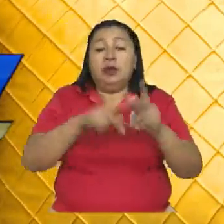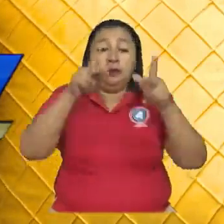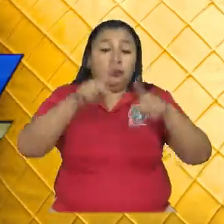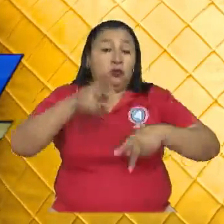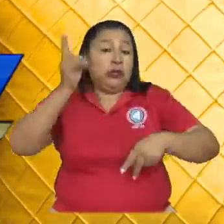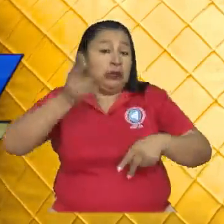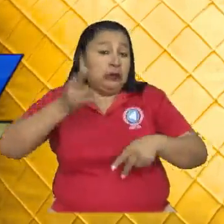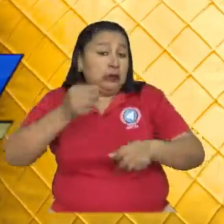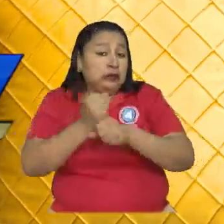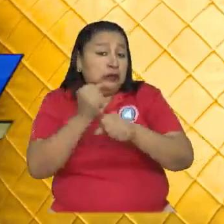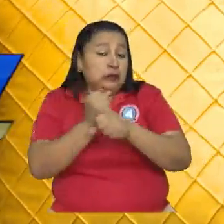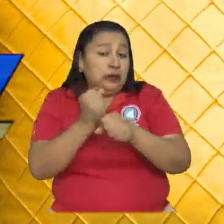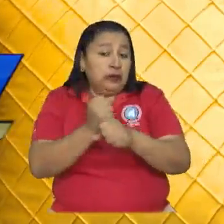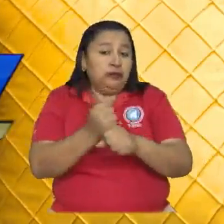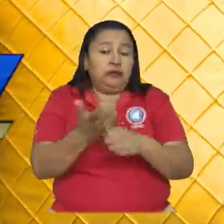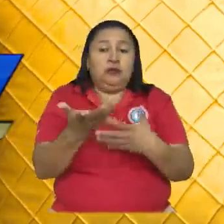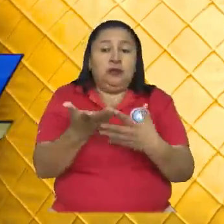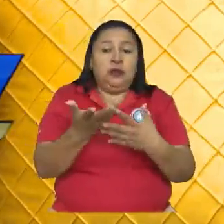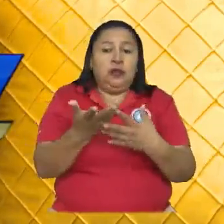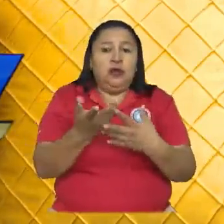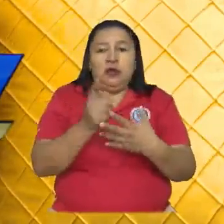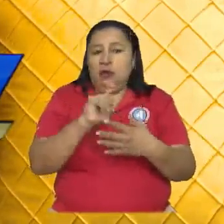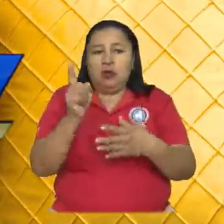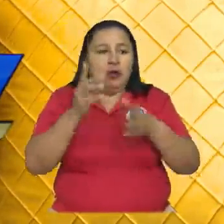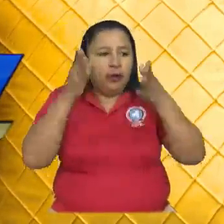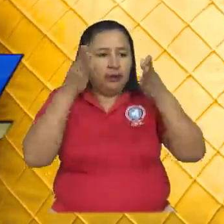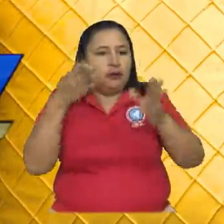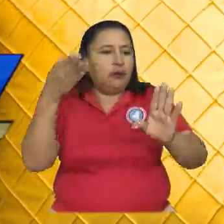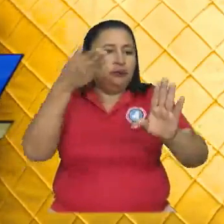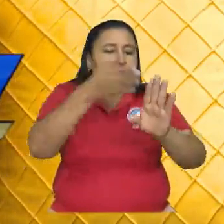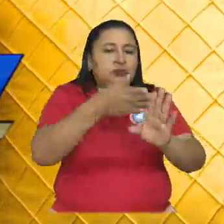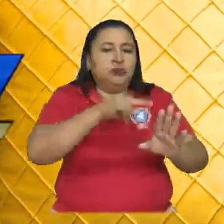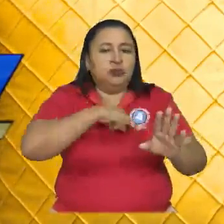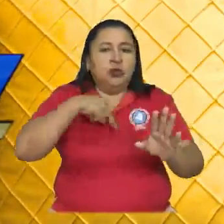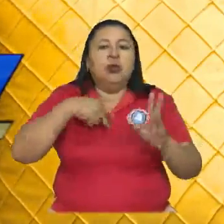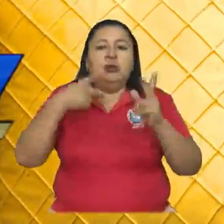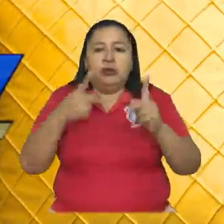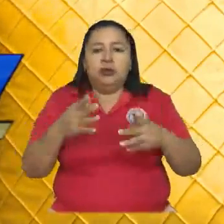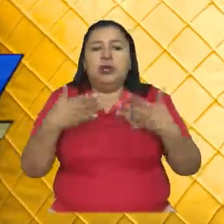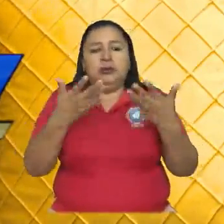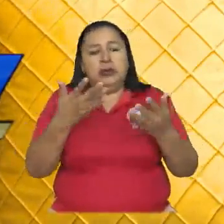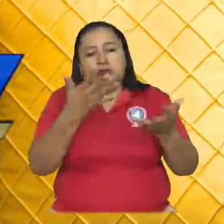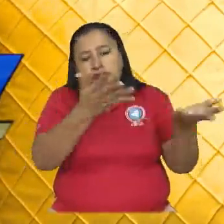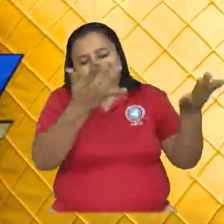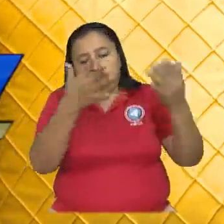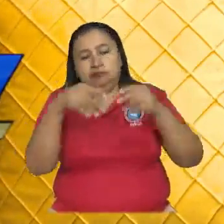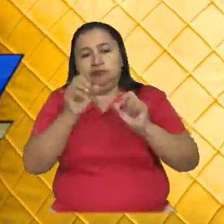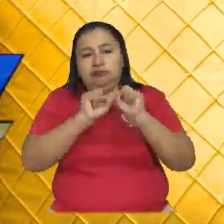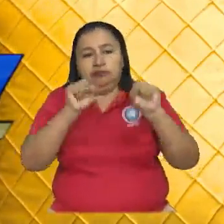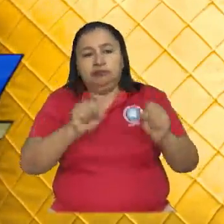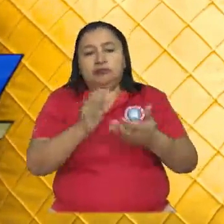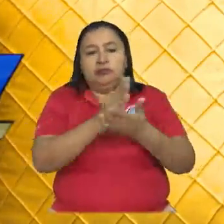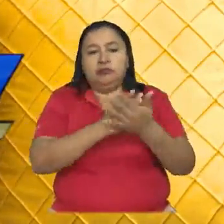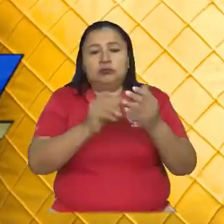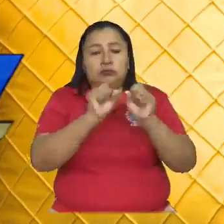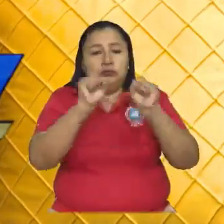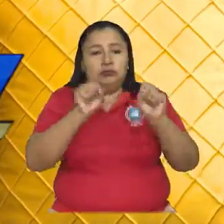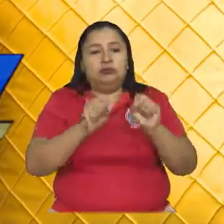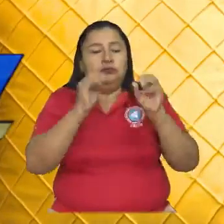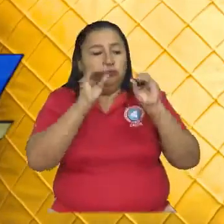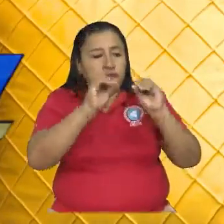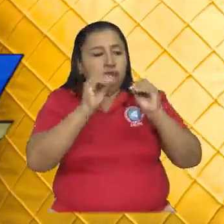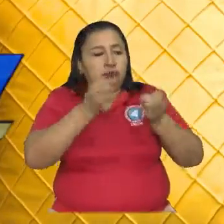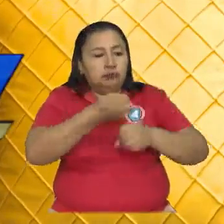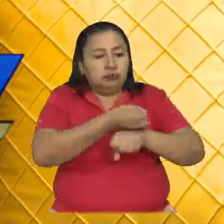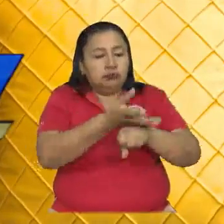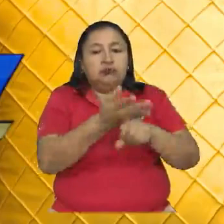taxistas, que obviamente no los atendemos directamente nosotros, pero también brindamos algunas capacitaciones dirigidas a